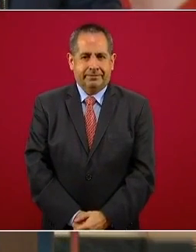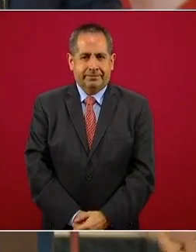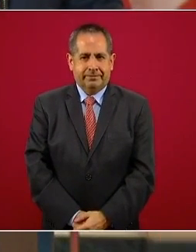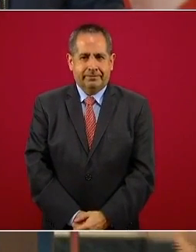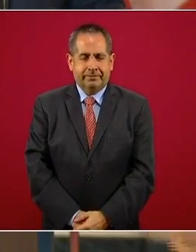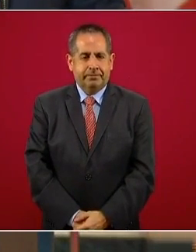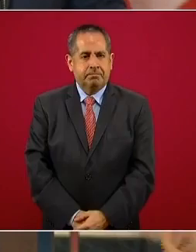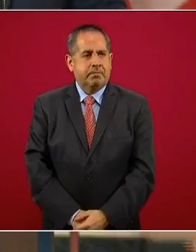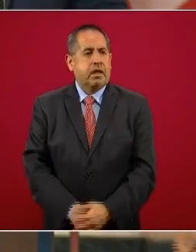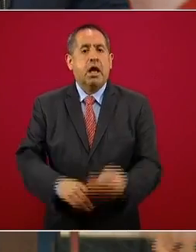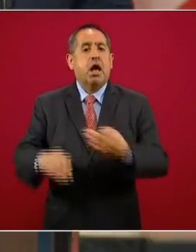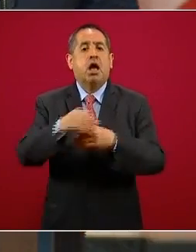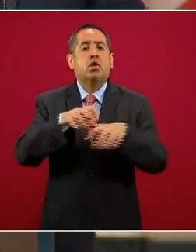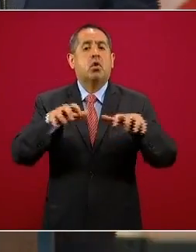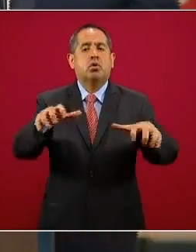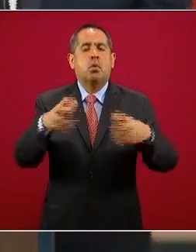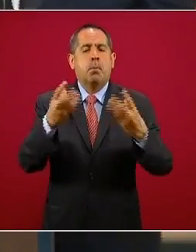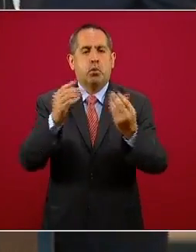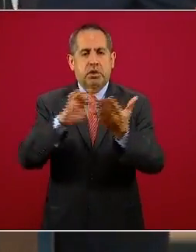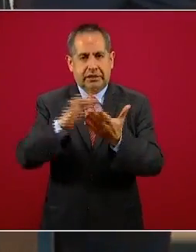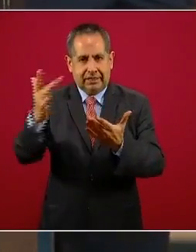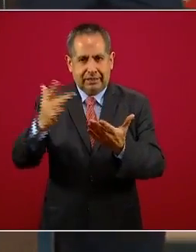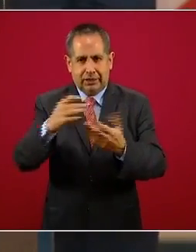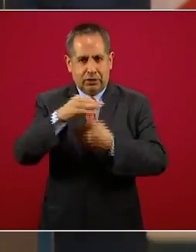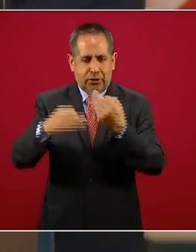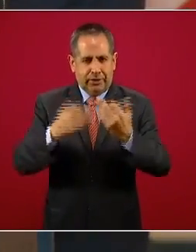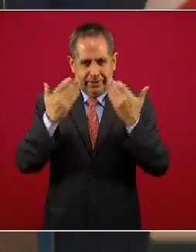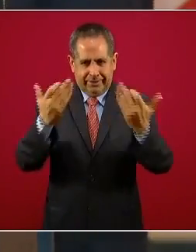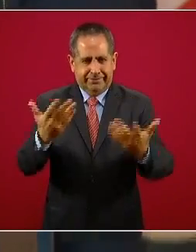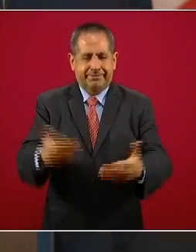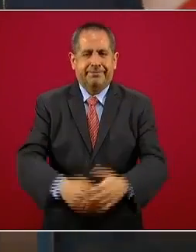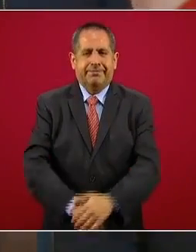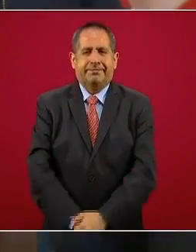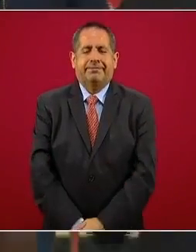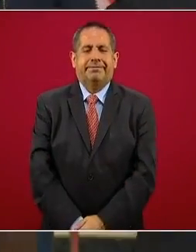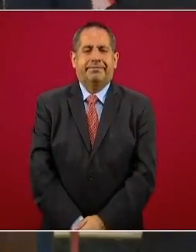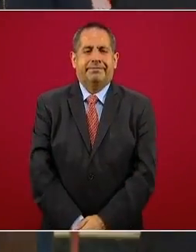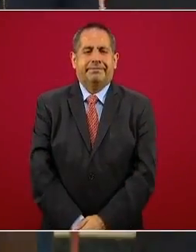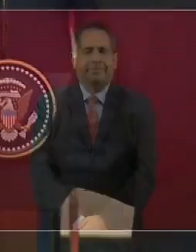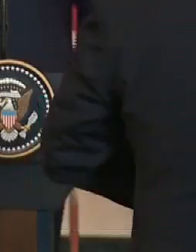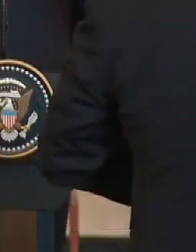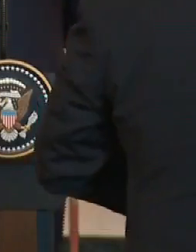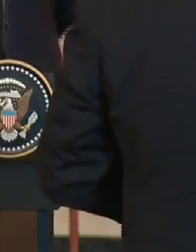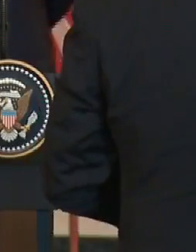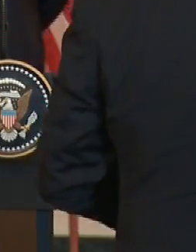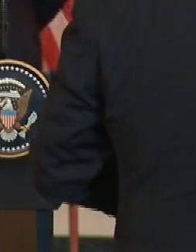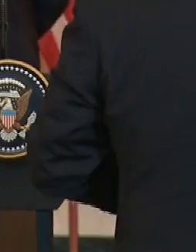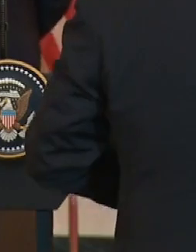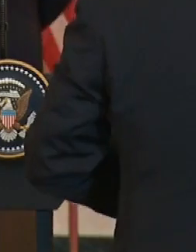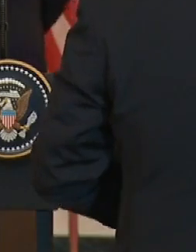Thank you very much, everybody. Thank you very much. Muchas gracias a todos.